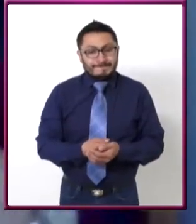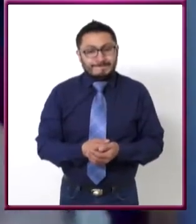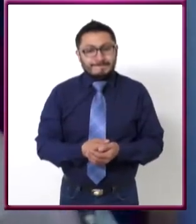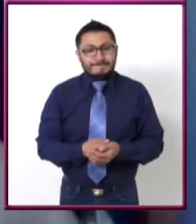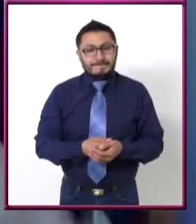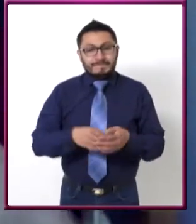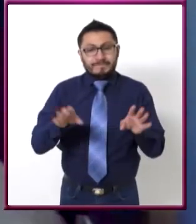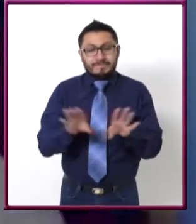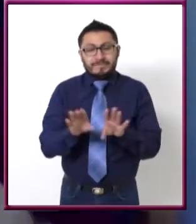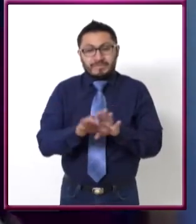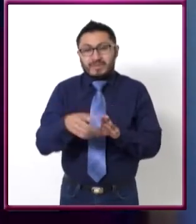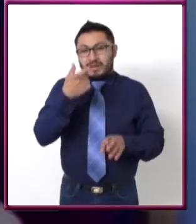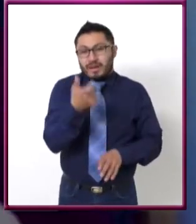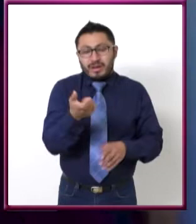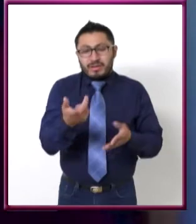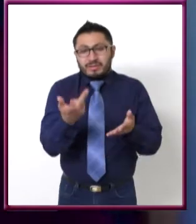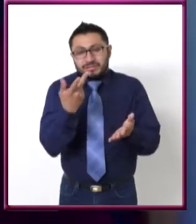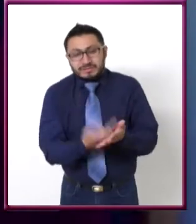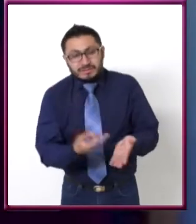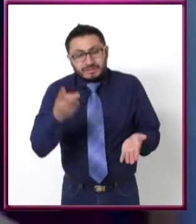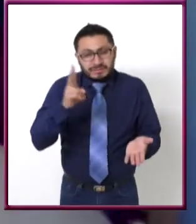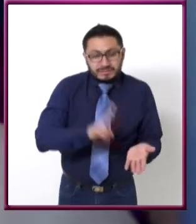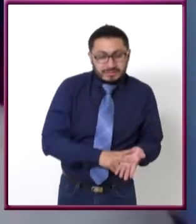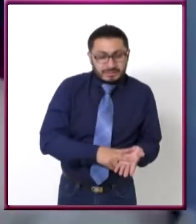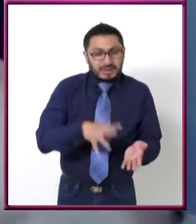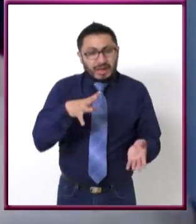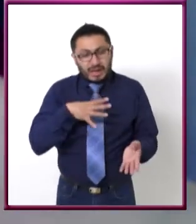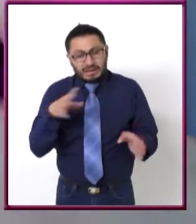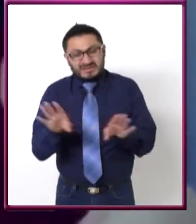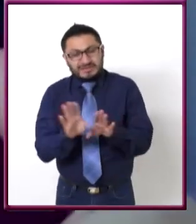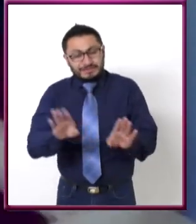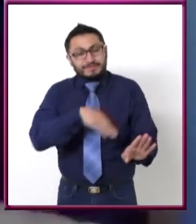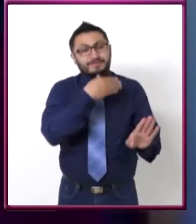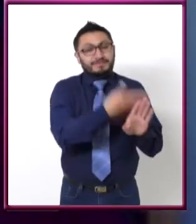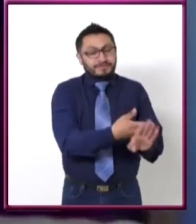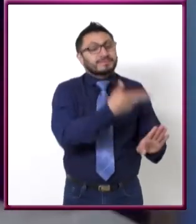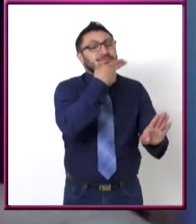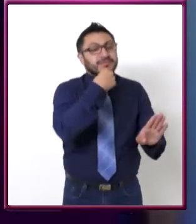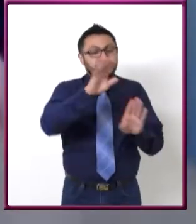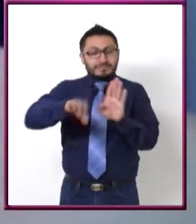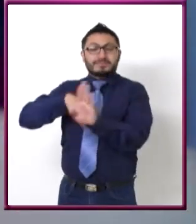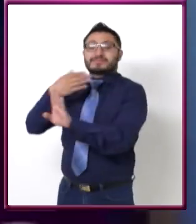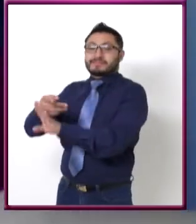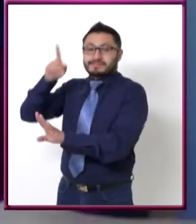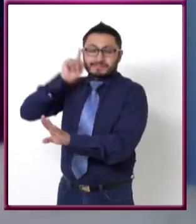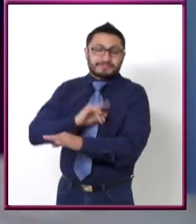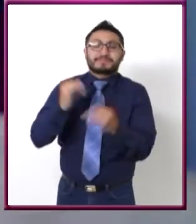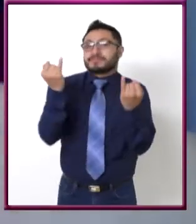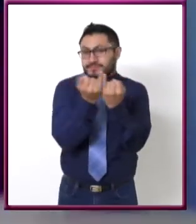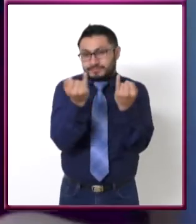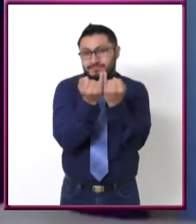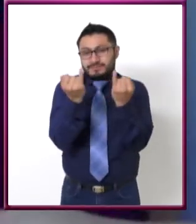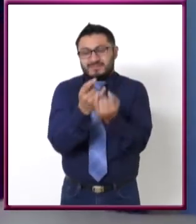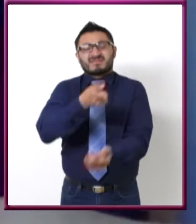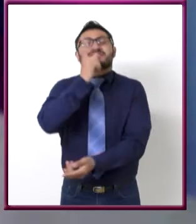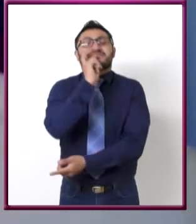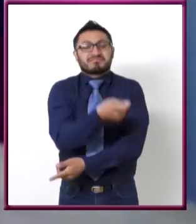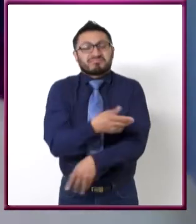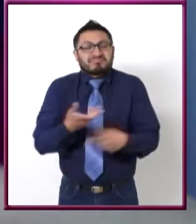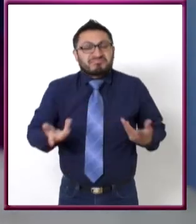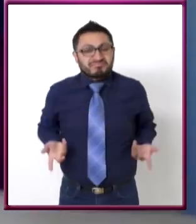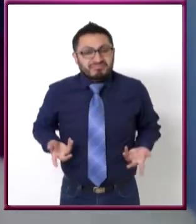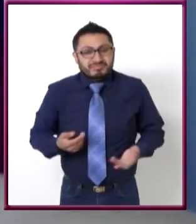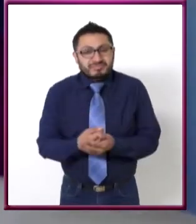esta educación es una moneda de dos caras que ha afectado tanto a hombres como a mujeres.